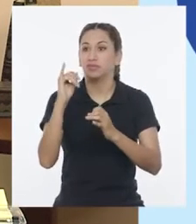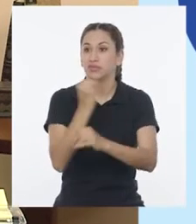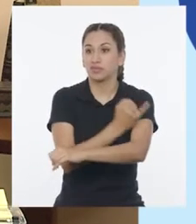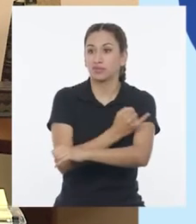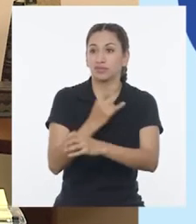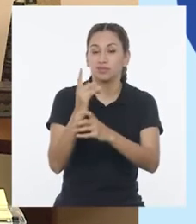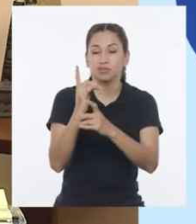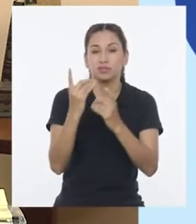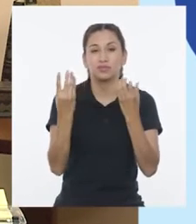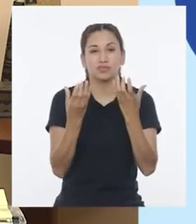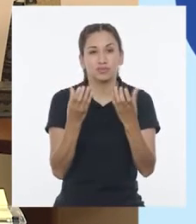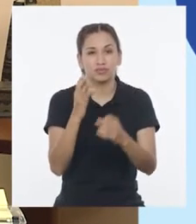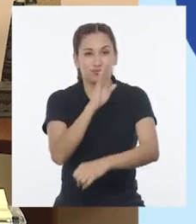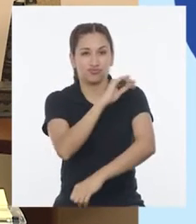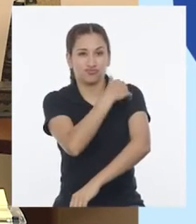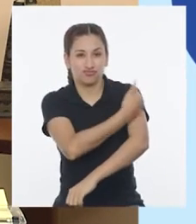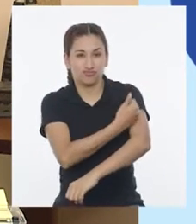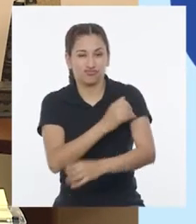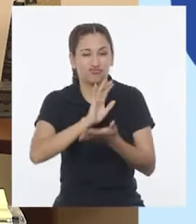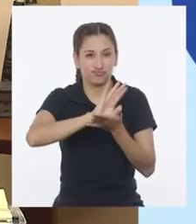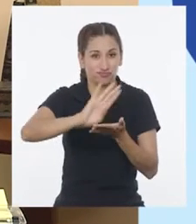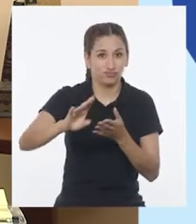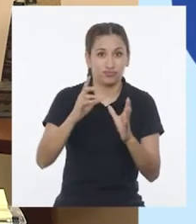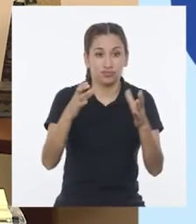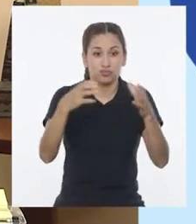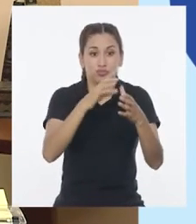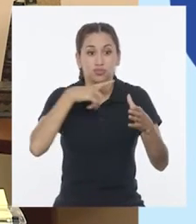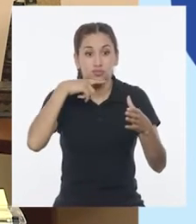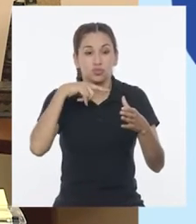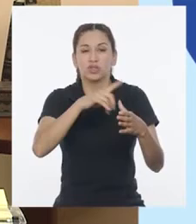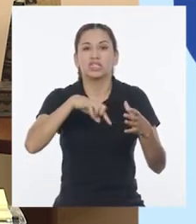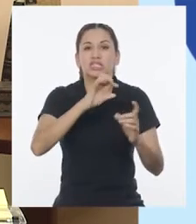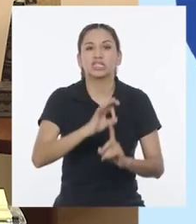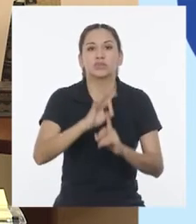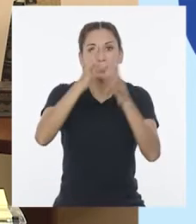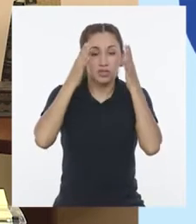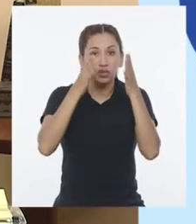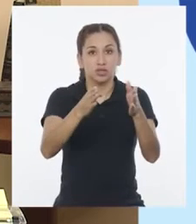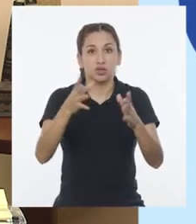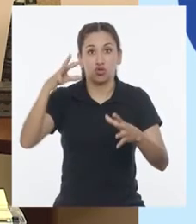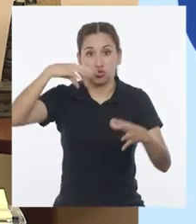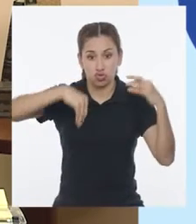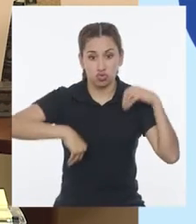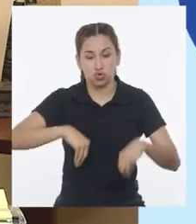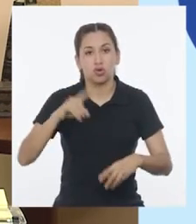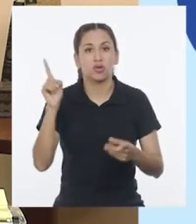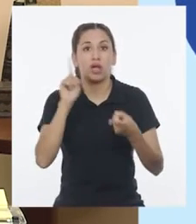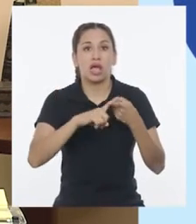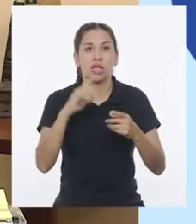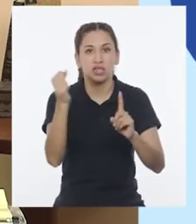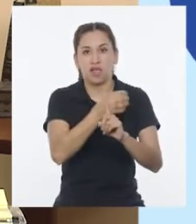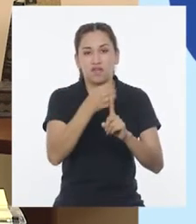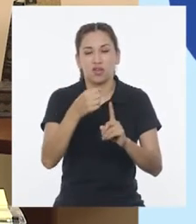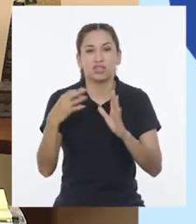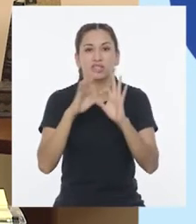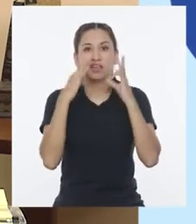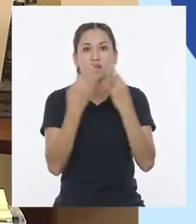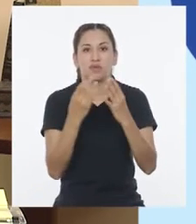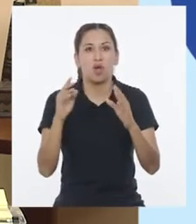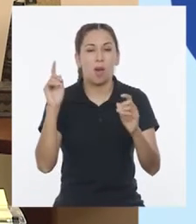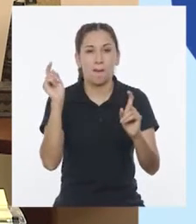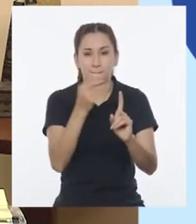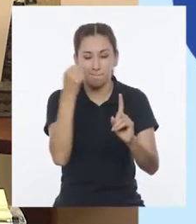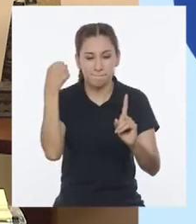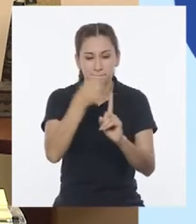de varones y dependencia de las autoridades locales. Estas rondas femeninas se ocupan de casos de mujeres